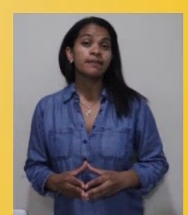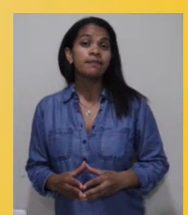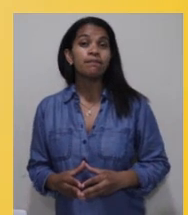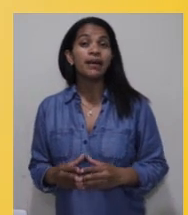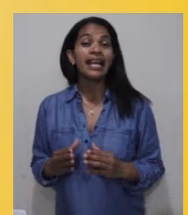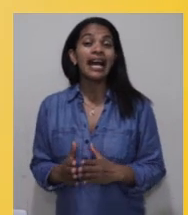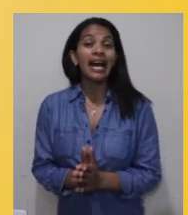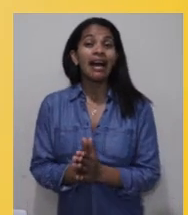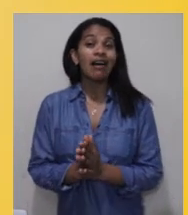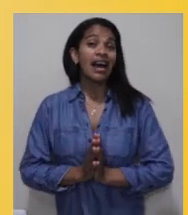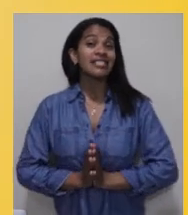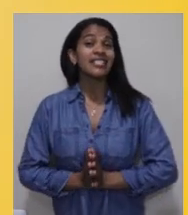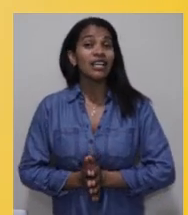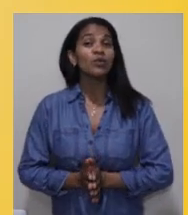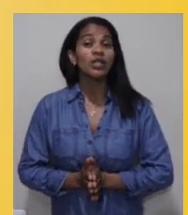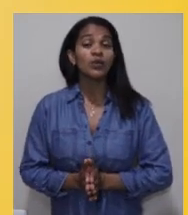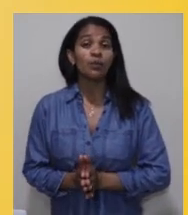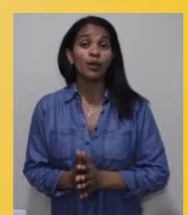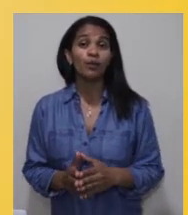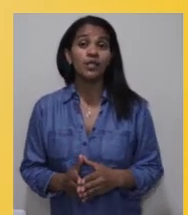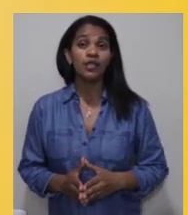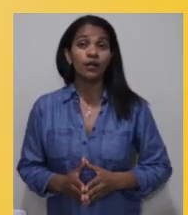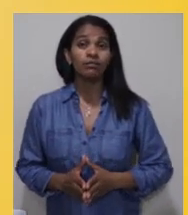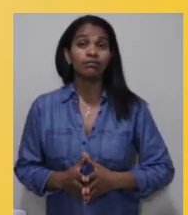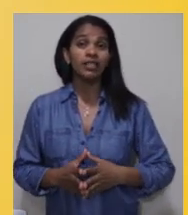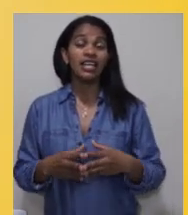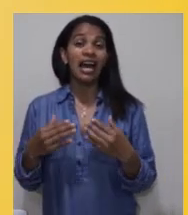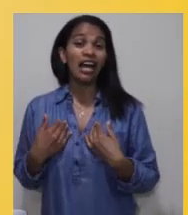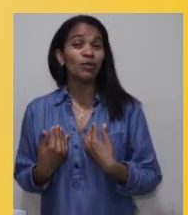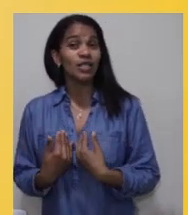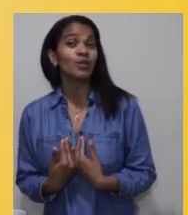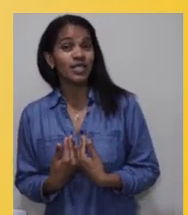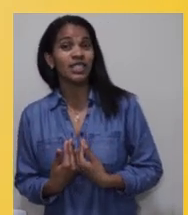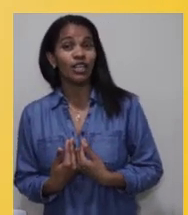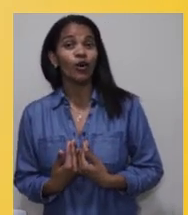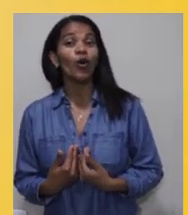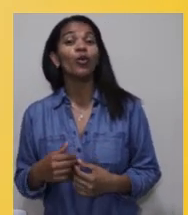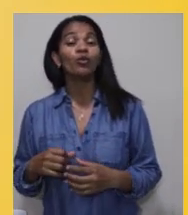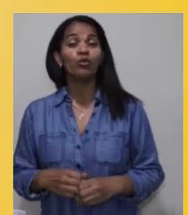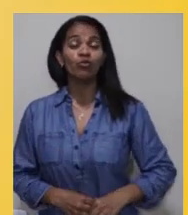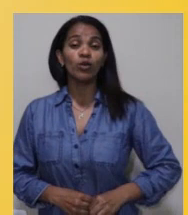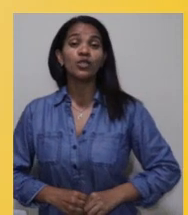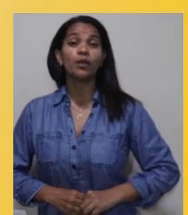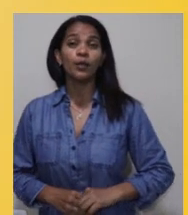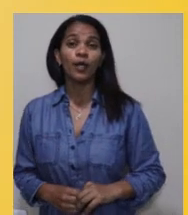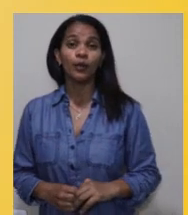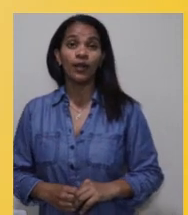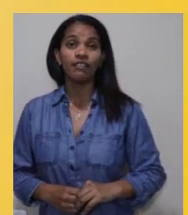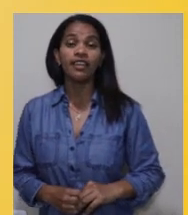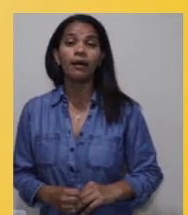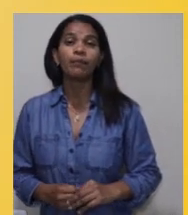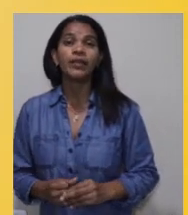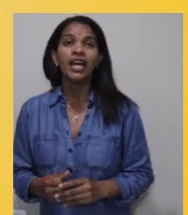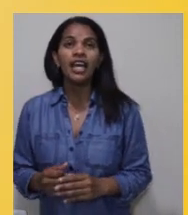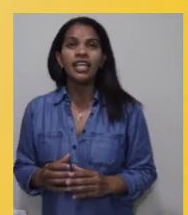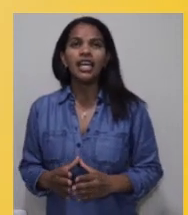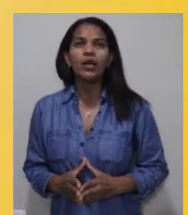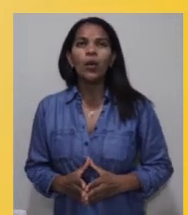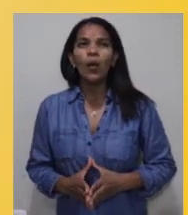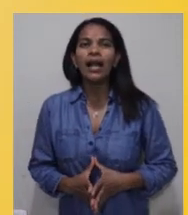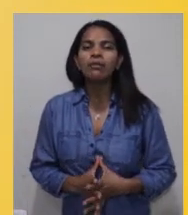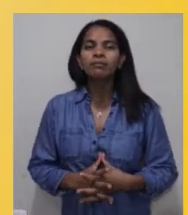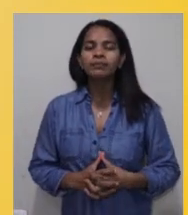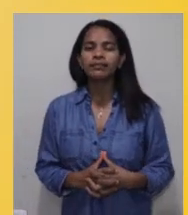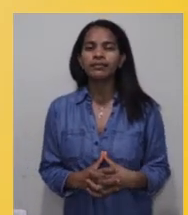saber para hacer nuestro propio estilo y a nuestro estilo, nuestro proyecto de vida. Y